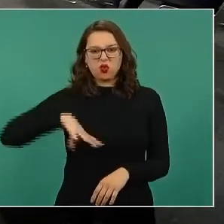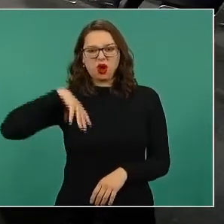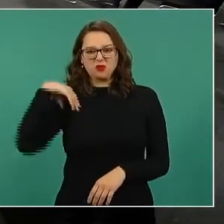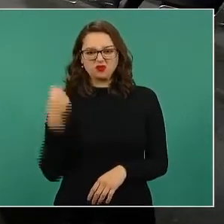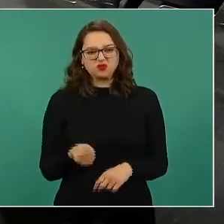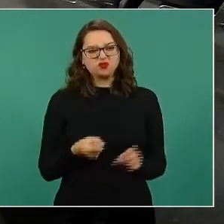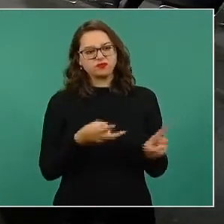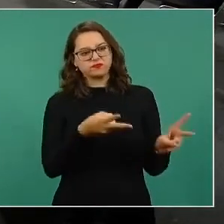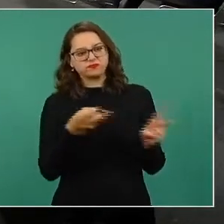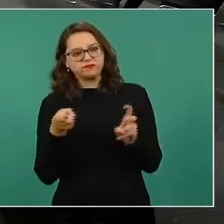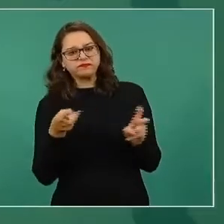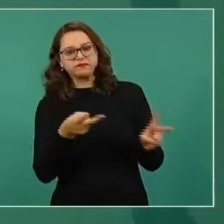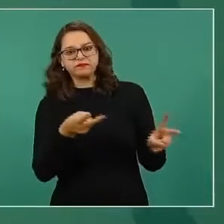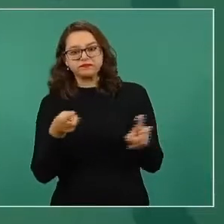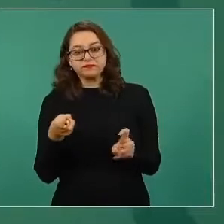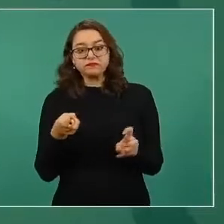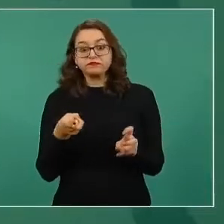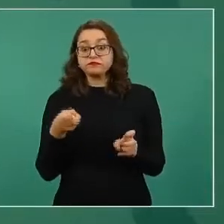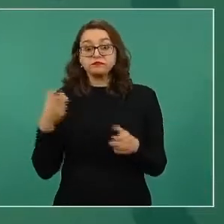es la de